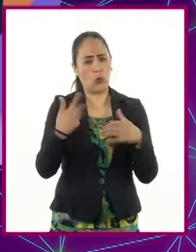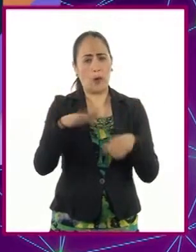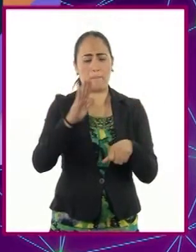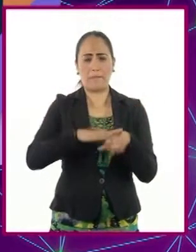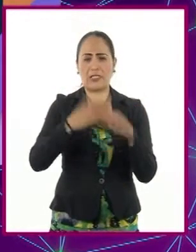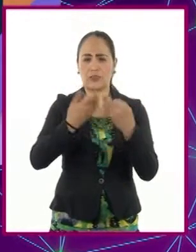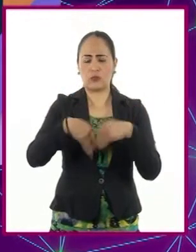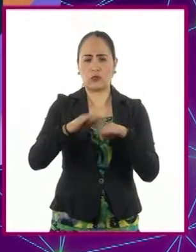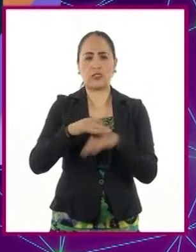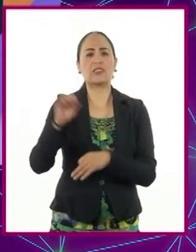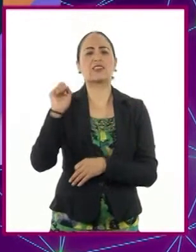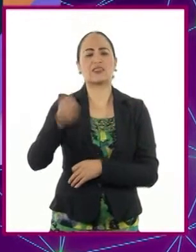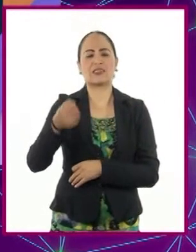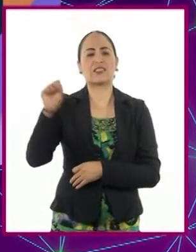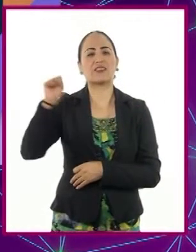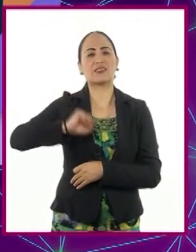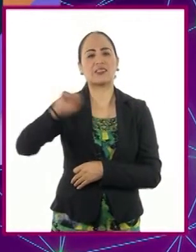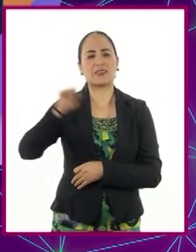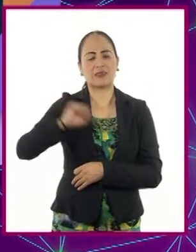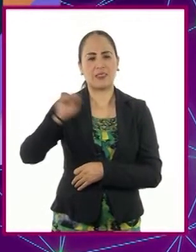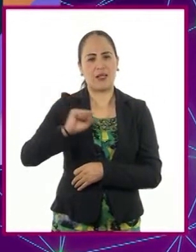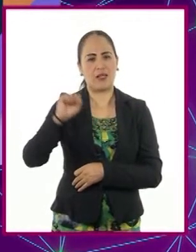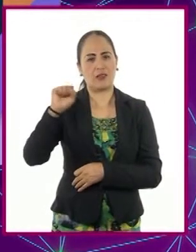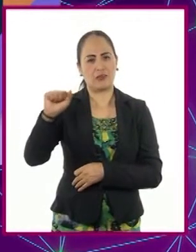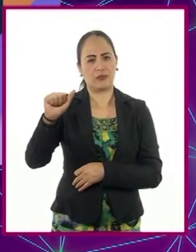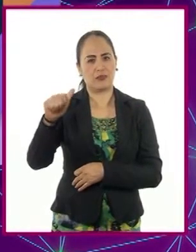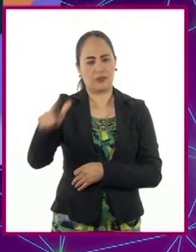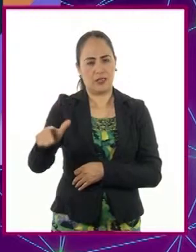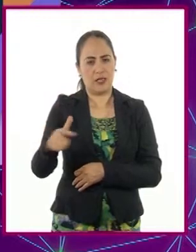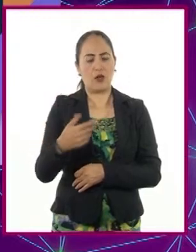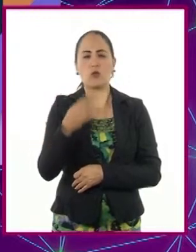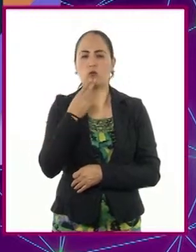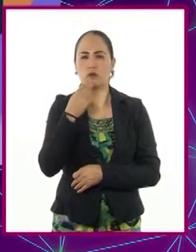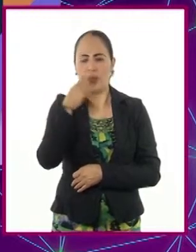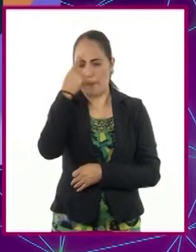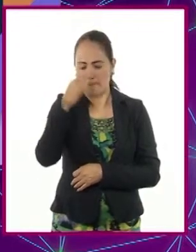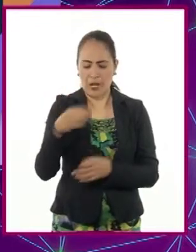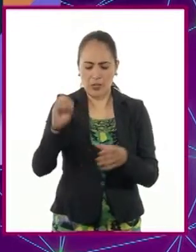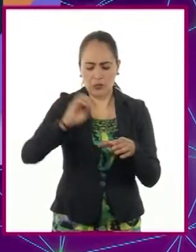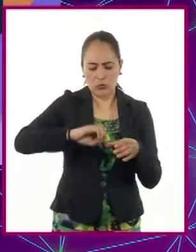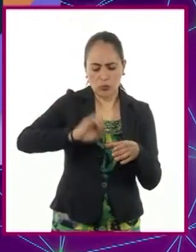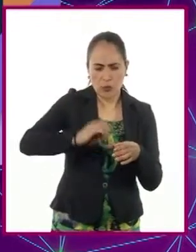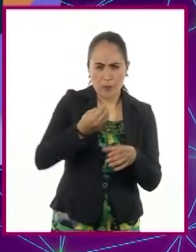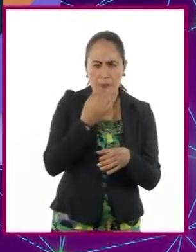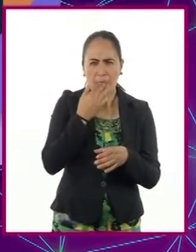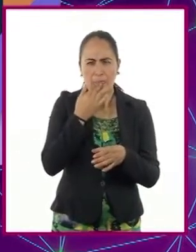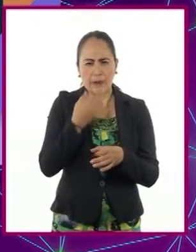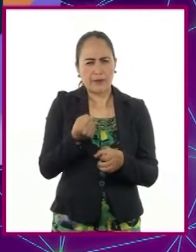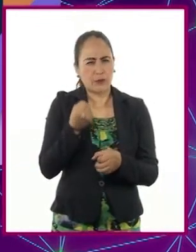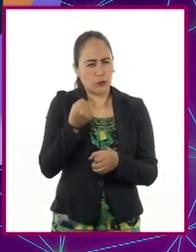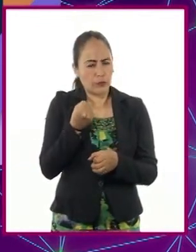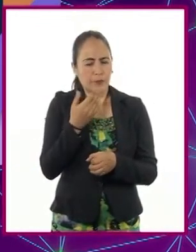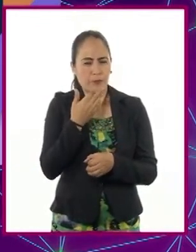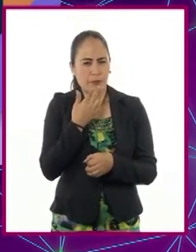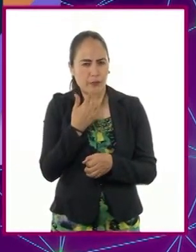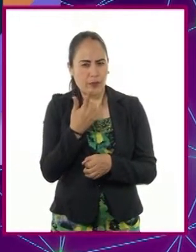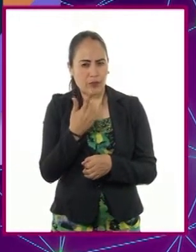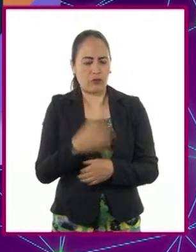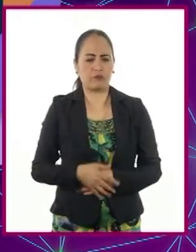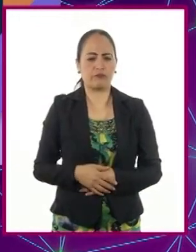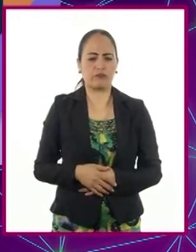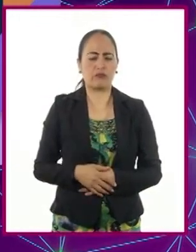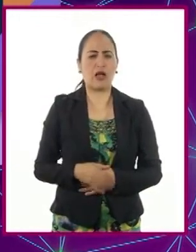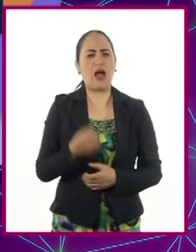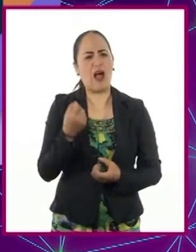que es utilizada normalmente para intensificar los sabores de los alimentos. Existe un gran debate sobre la calidad